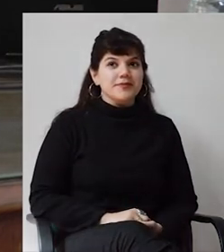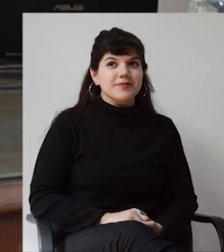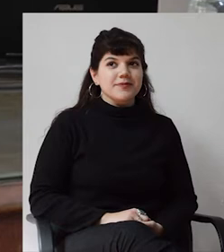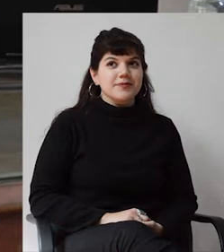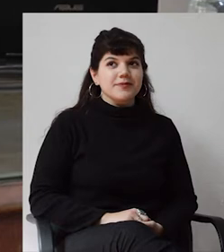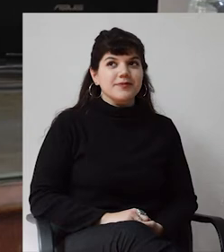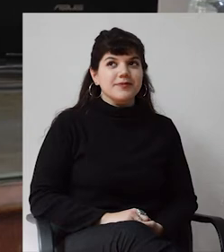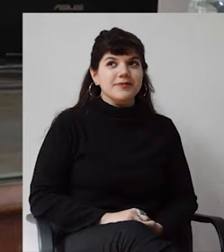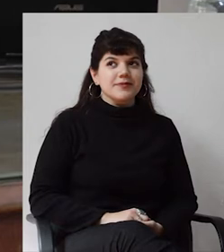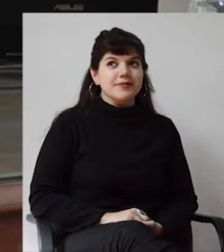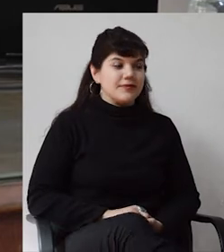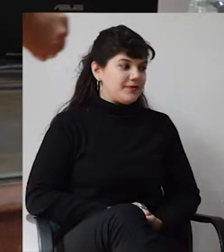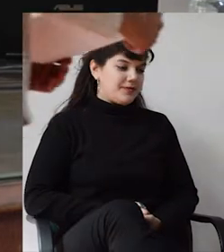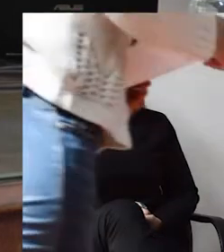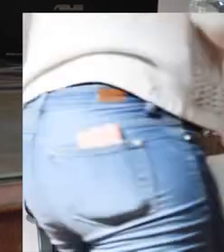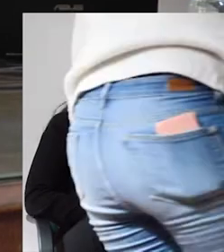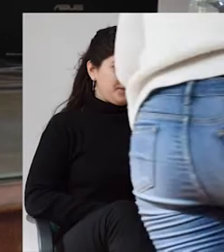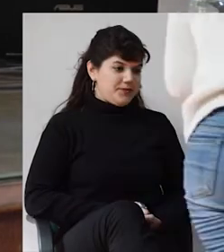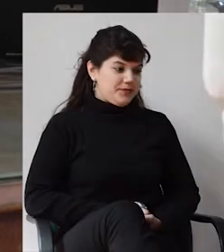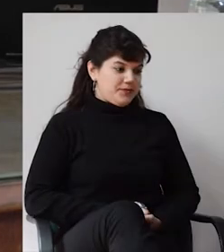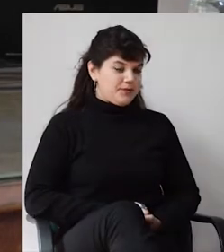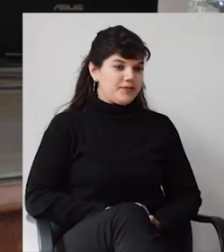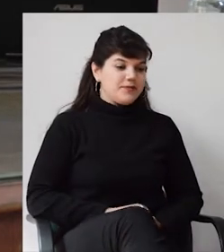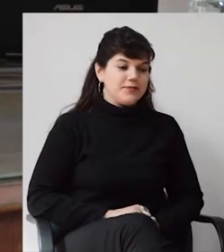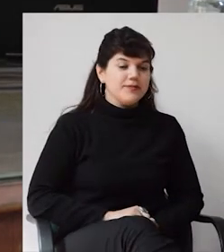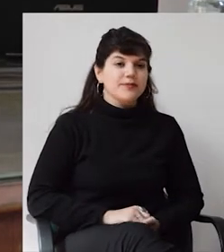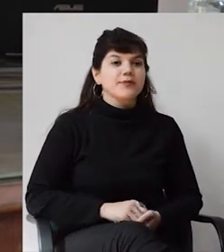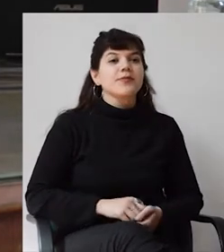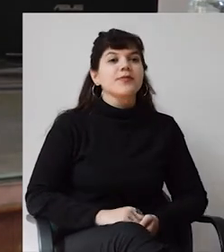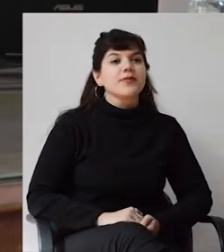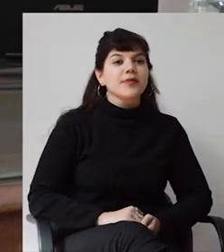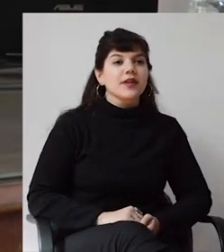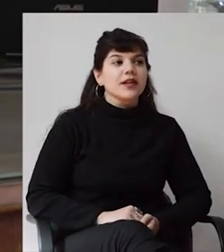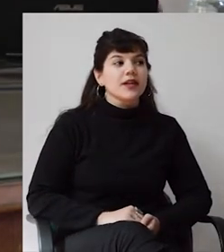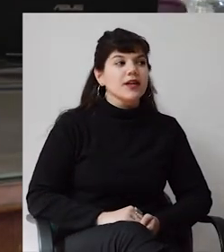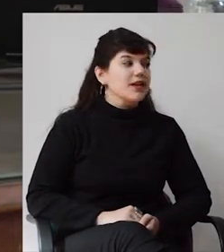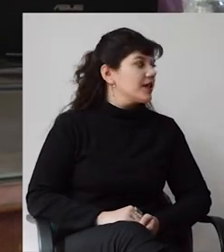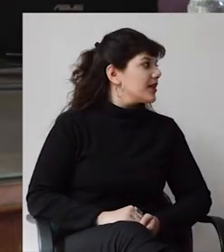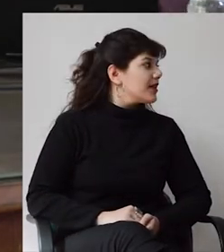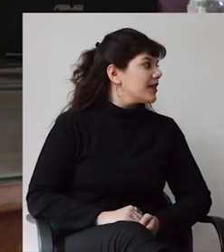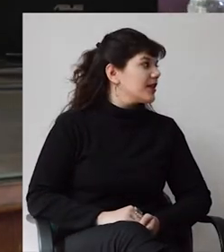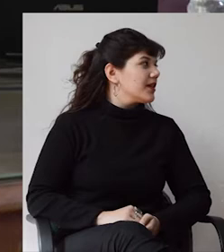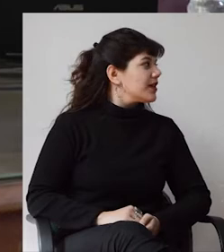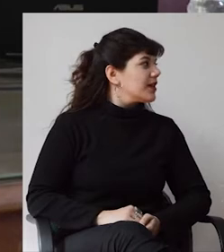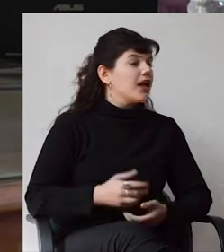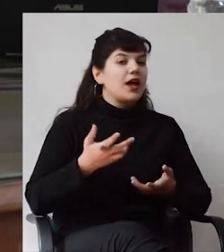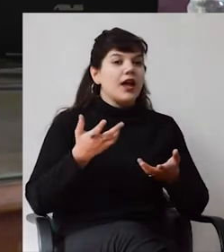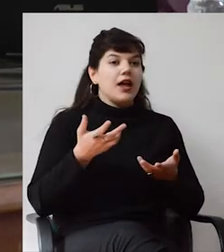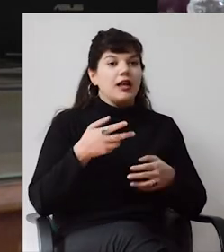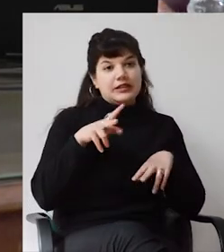Sí, por acá. ¿Por ahí? Sí, ¿querés sentarte acá? Así te escuchan todos y todas. Pero sí, pero sentate,